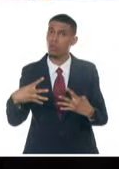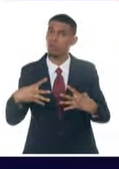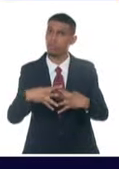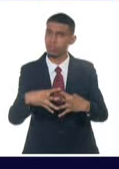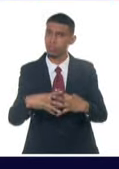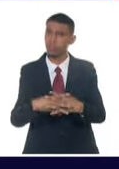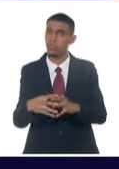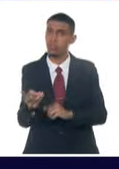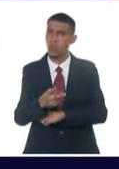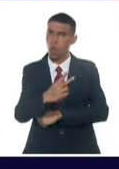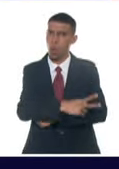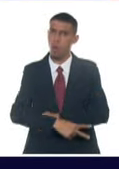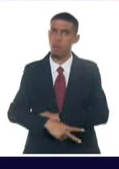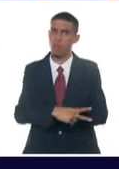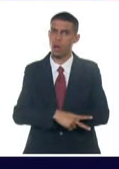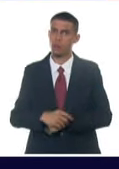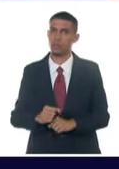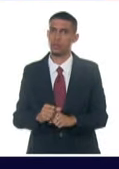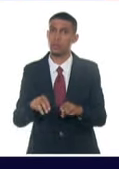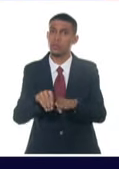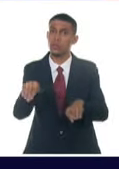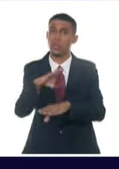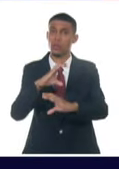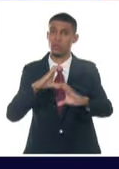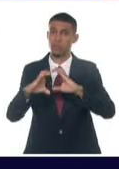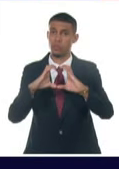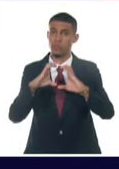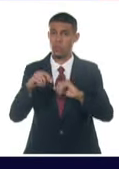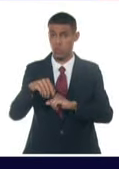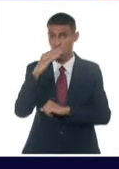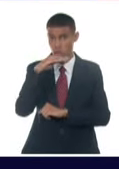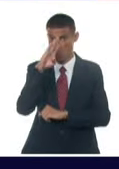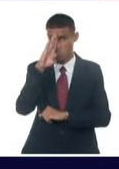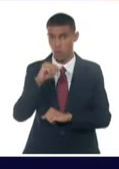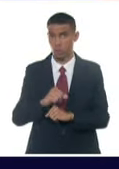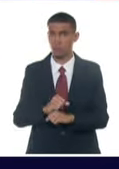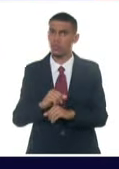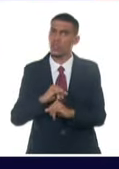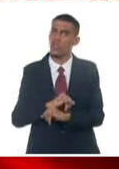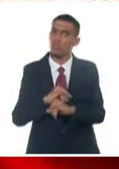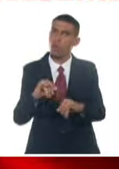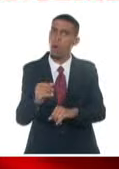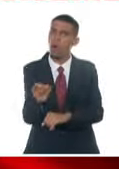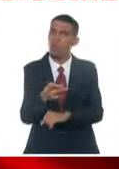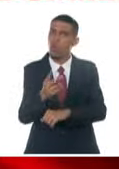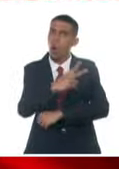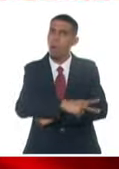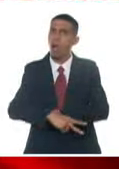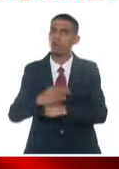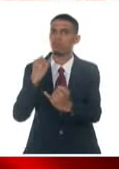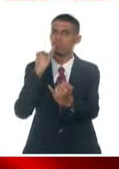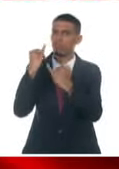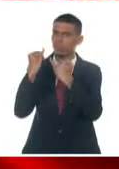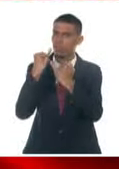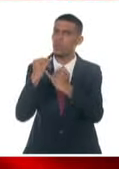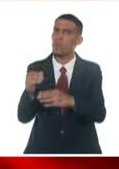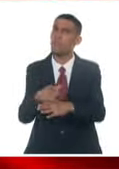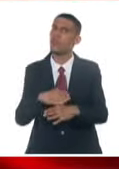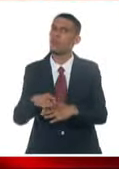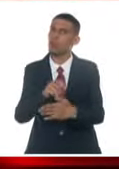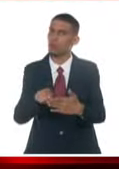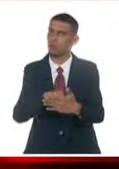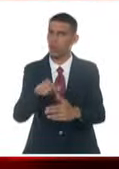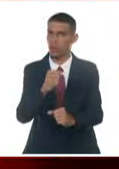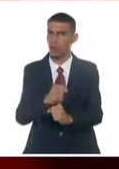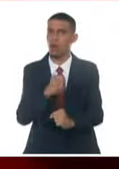Cuba en esa área. El Ministerio de Comunicaciones de la Mayor de las Antillas informó que las partes identificaron acciones concretas de interés